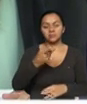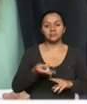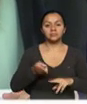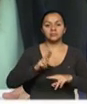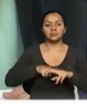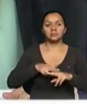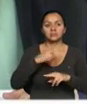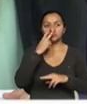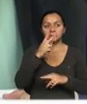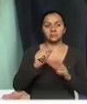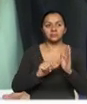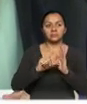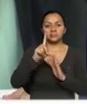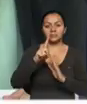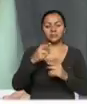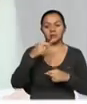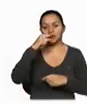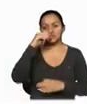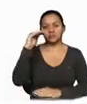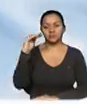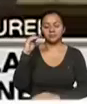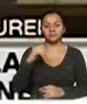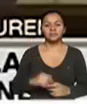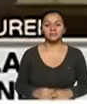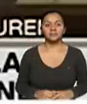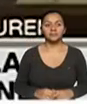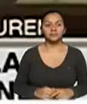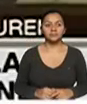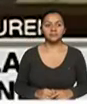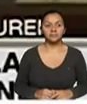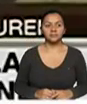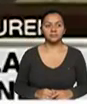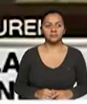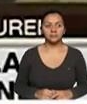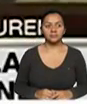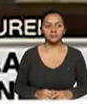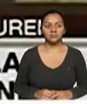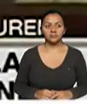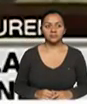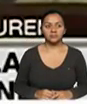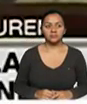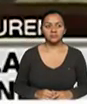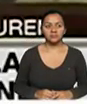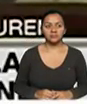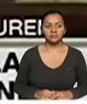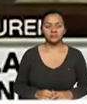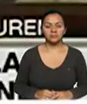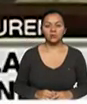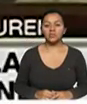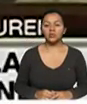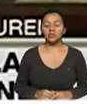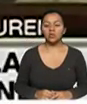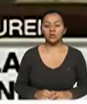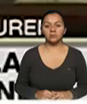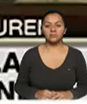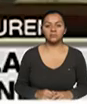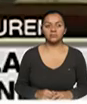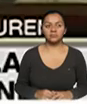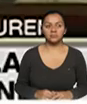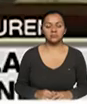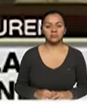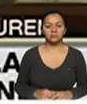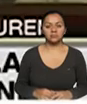en la tarifa del gas. Y en ese sentido creemos que el